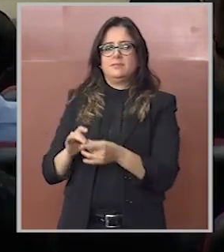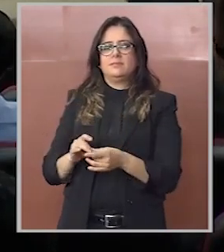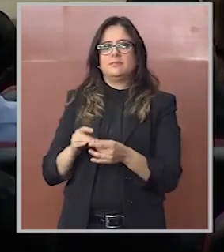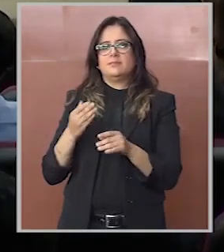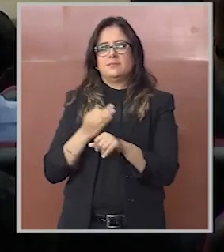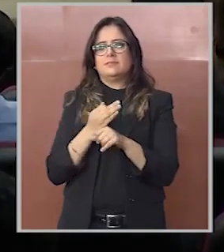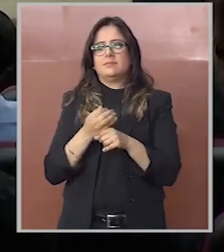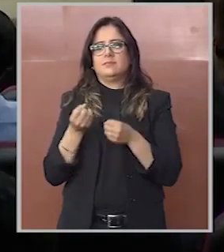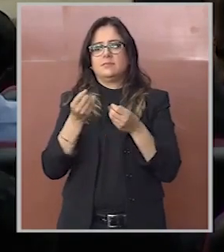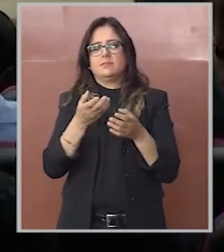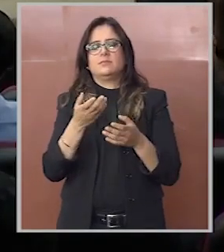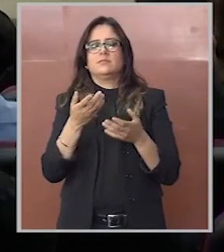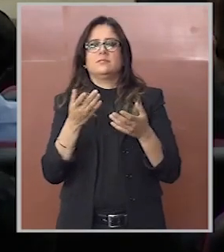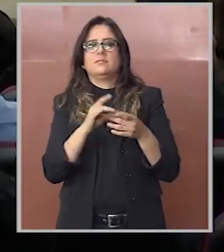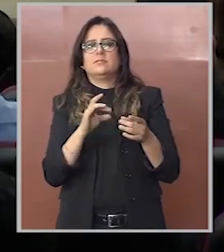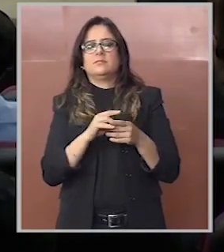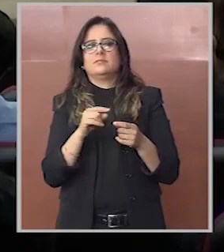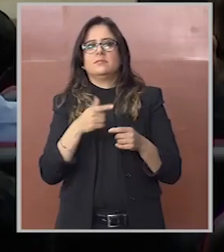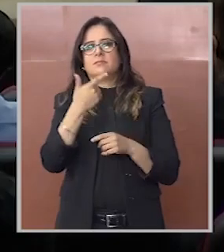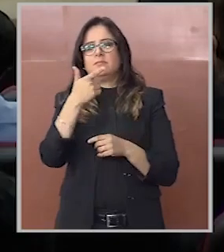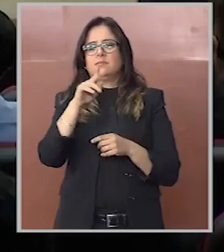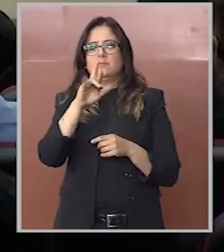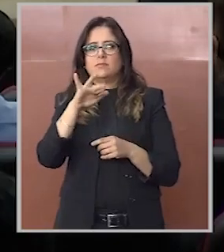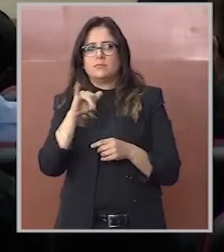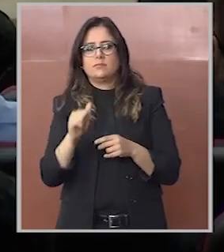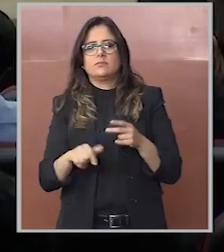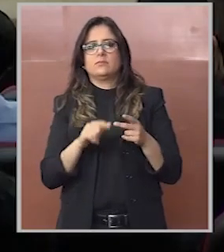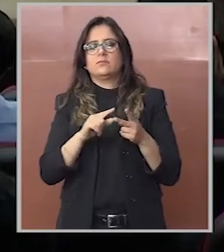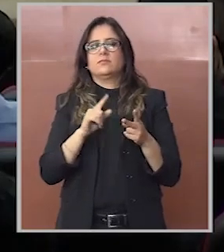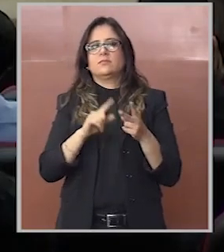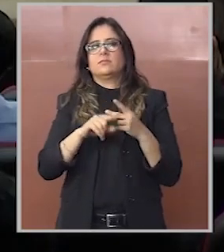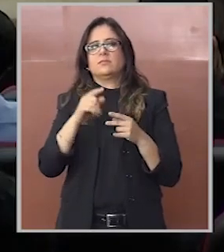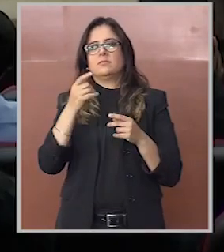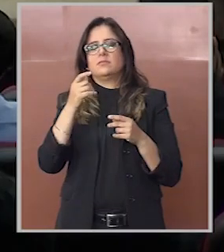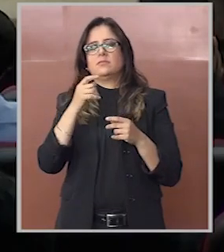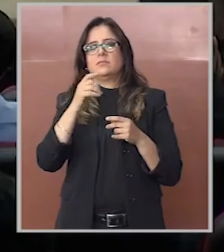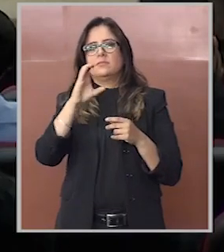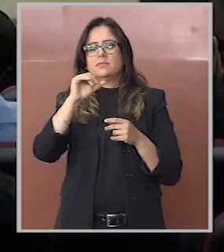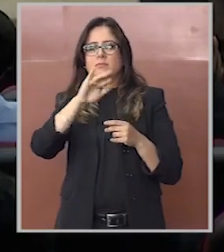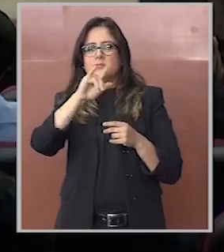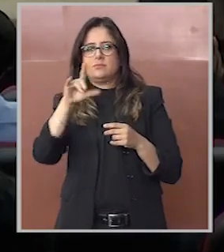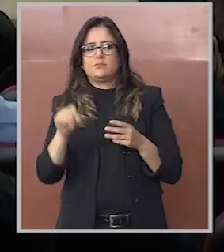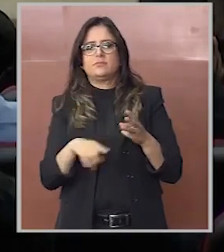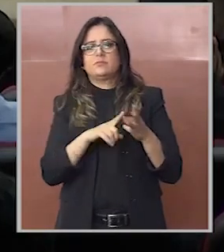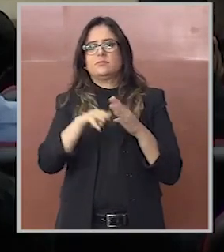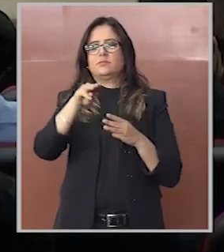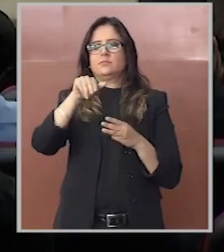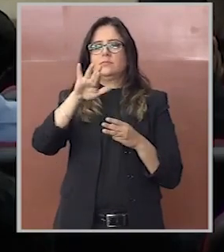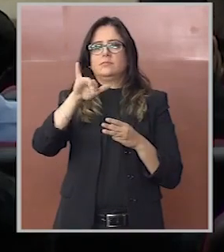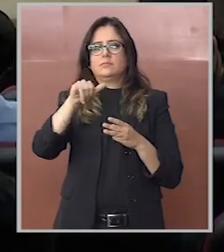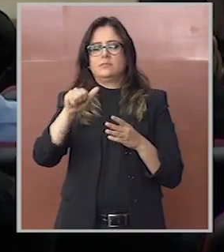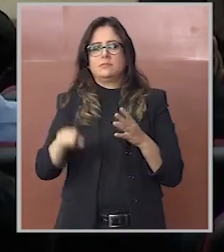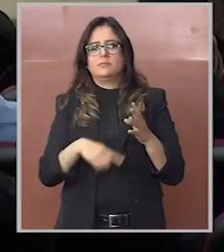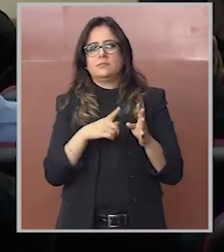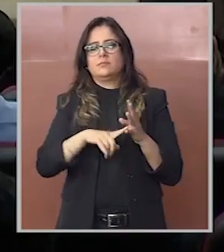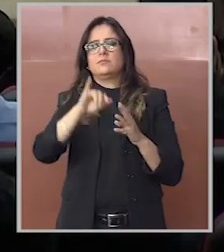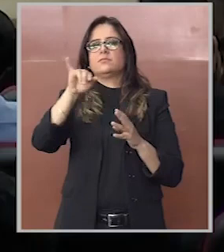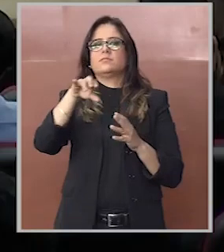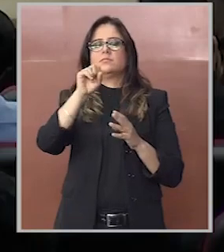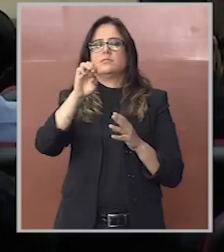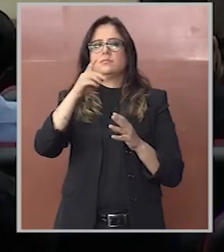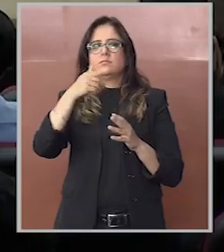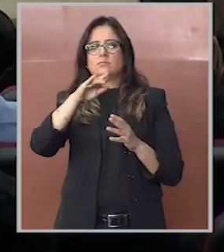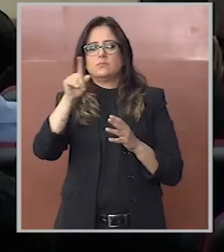Gloria carrillo a María Sánchez Álvarez María Rosa Guzmán Camelia Gaspar Roselia Bernardo Santos mar